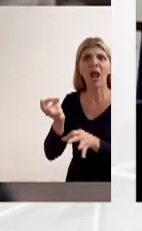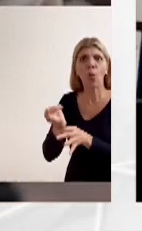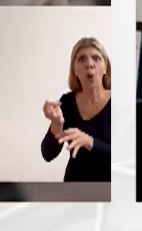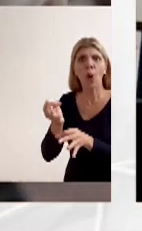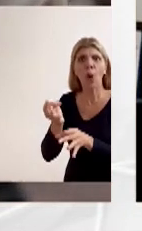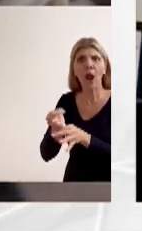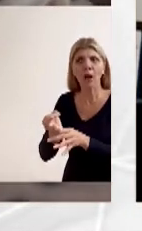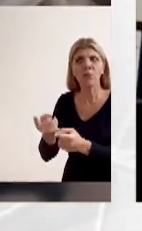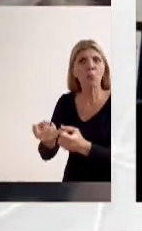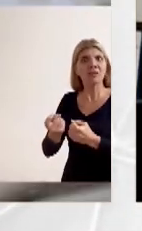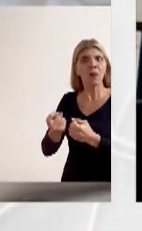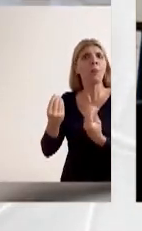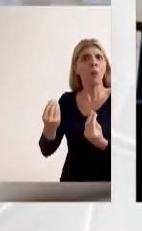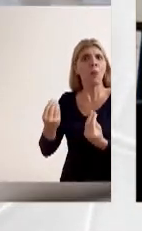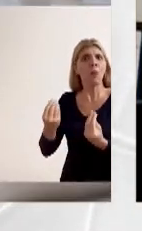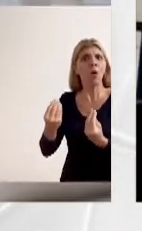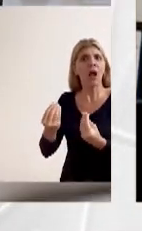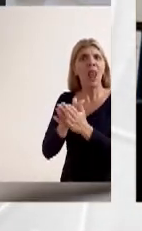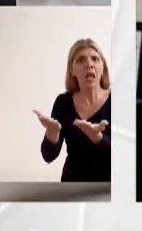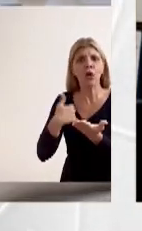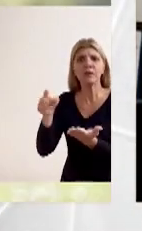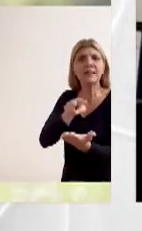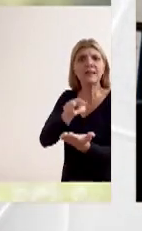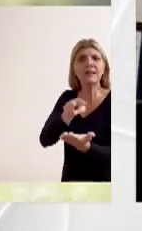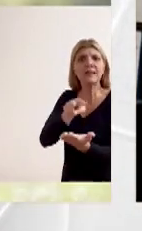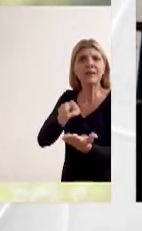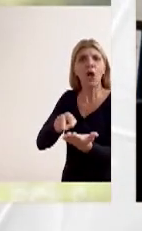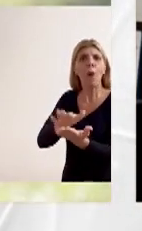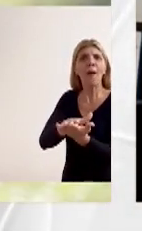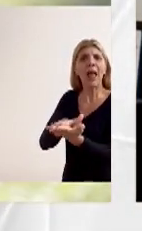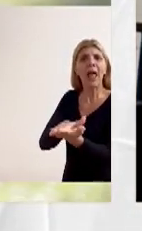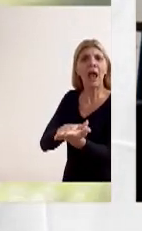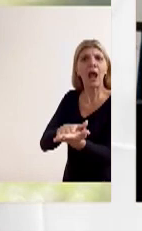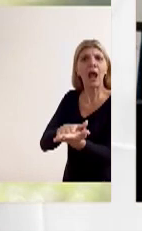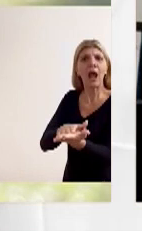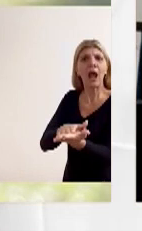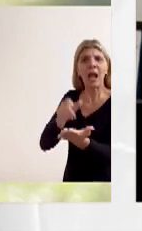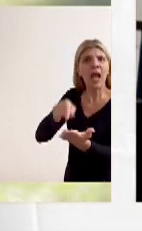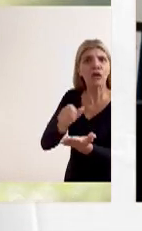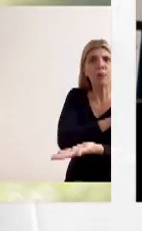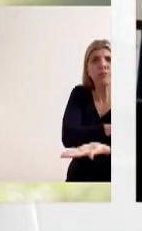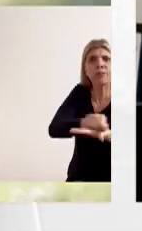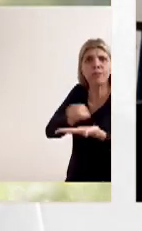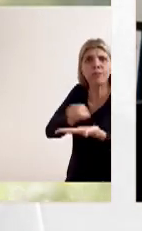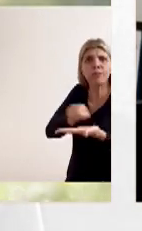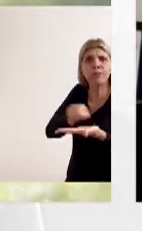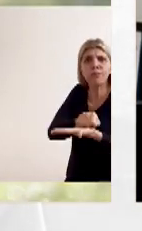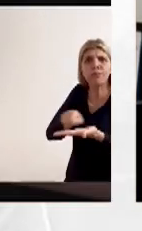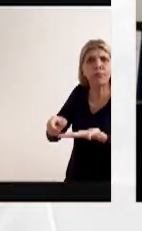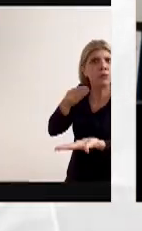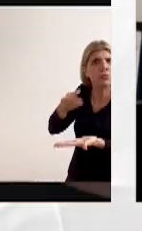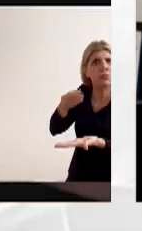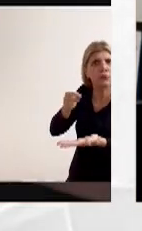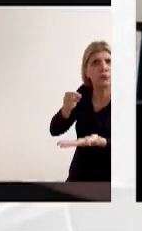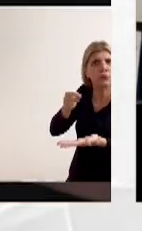hay familias, hay profesionales, hay usuarios que hacen su vida y que nosotros somos un apoyo y una partecita más de eso. Bueno.